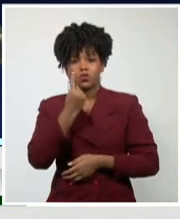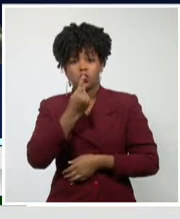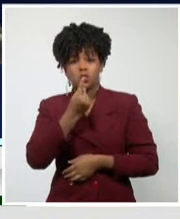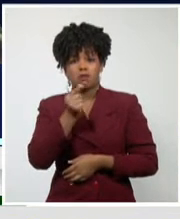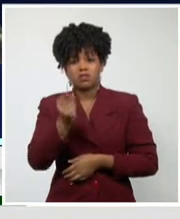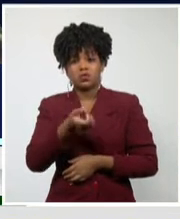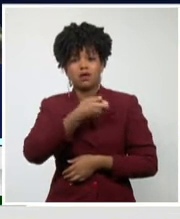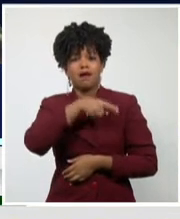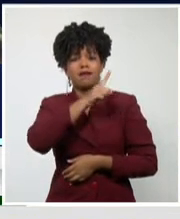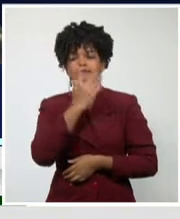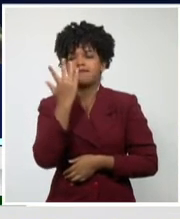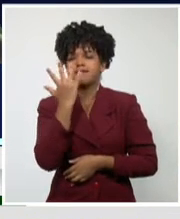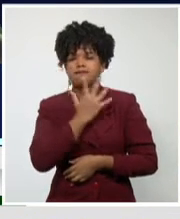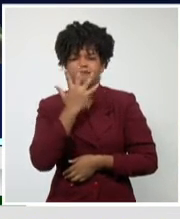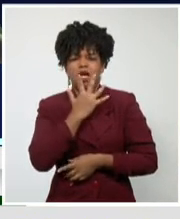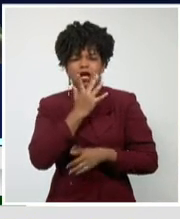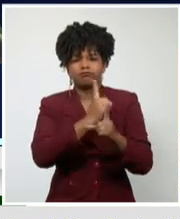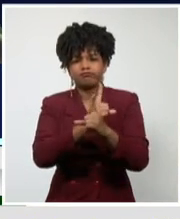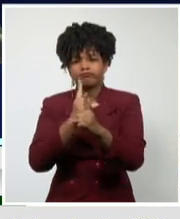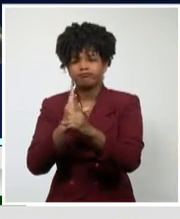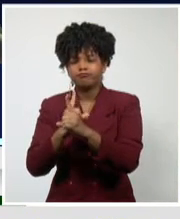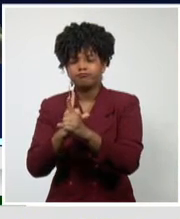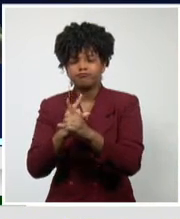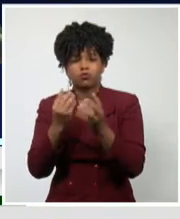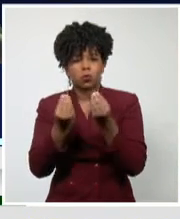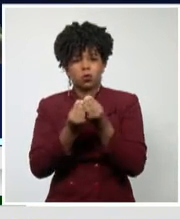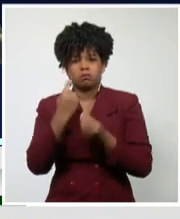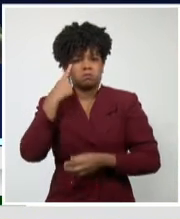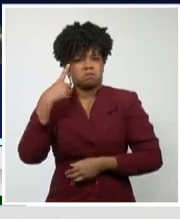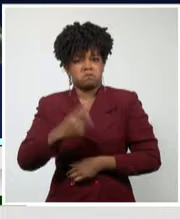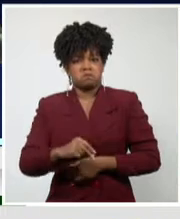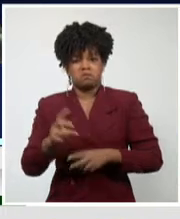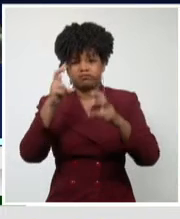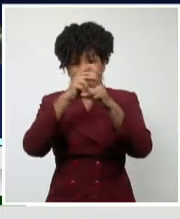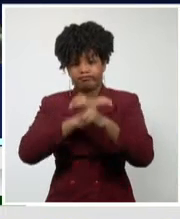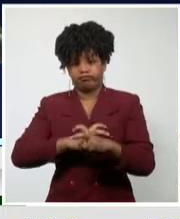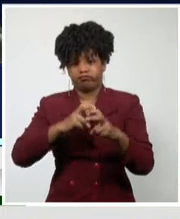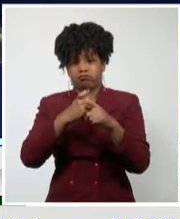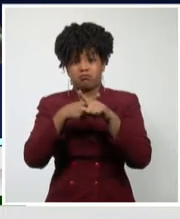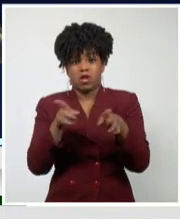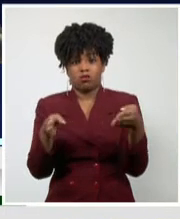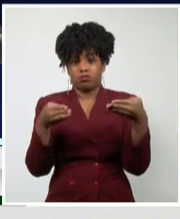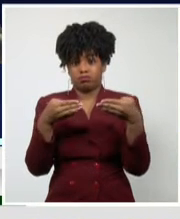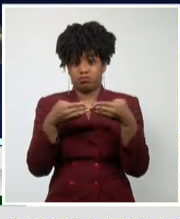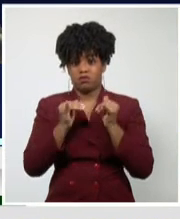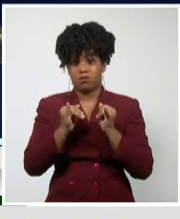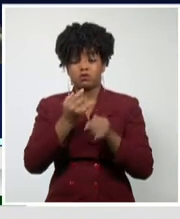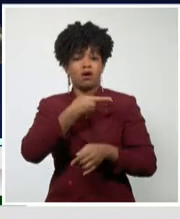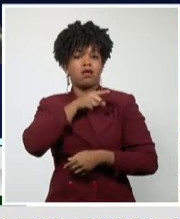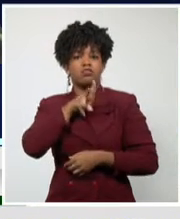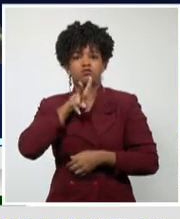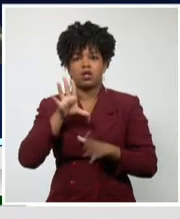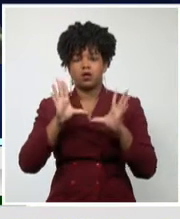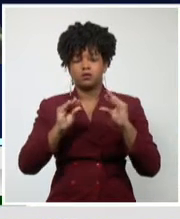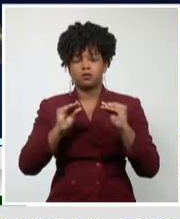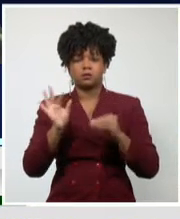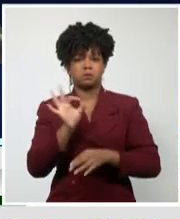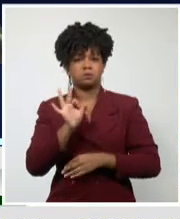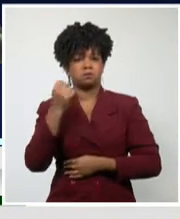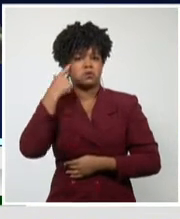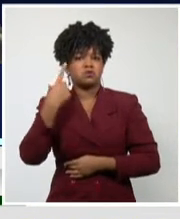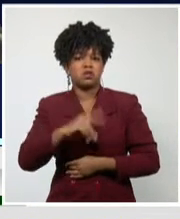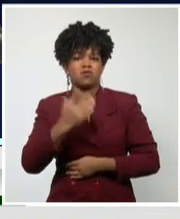fuente de infección, se investiga, pero hasta el cierre de esta información no se había logrado precisar. Y